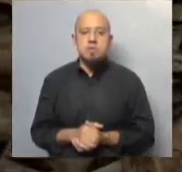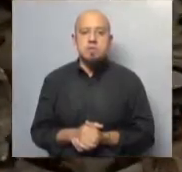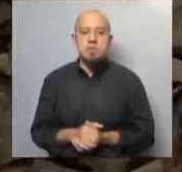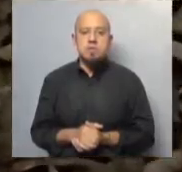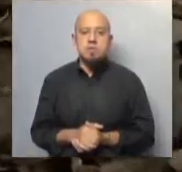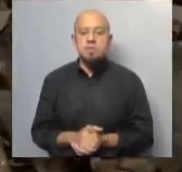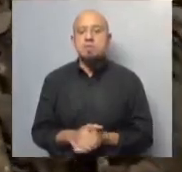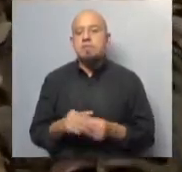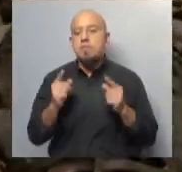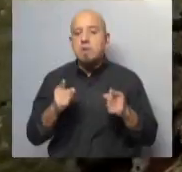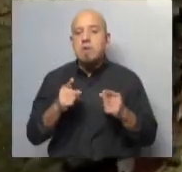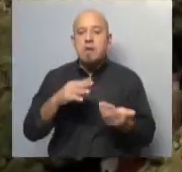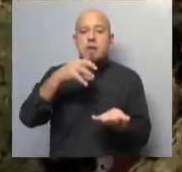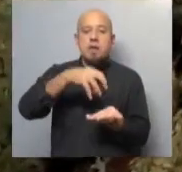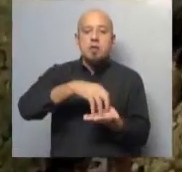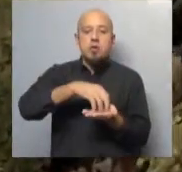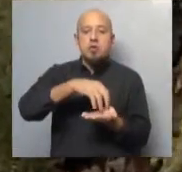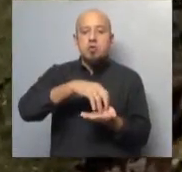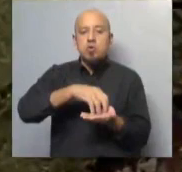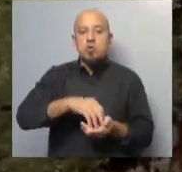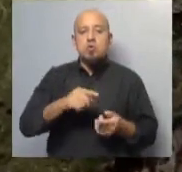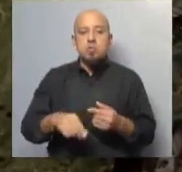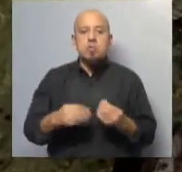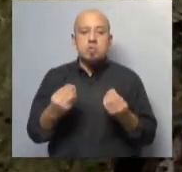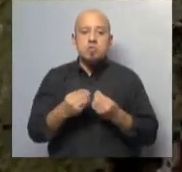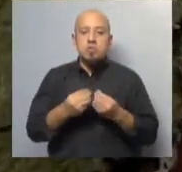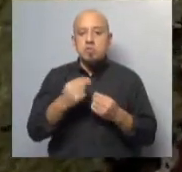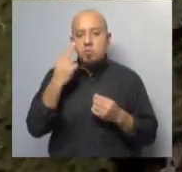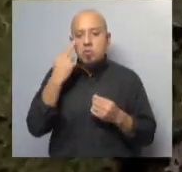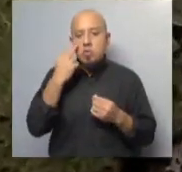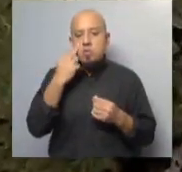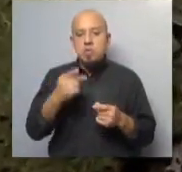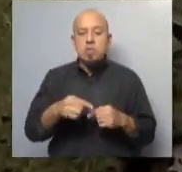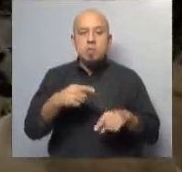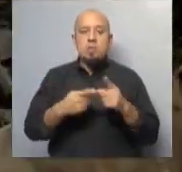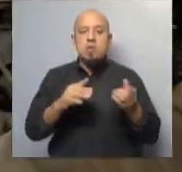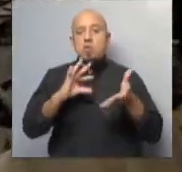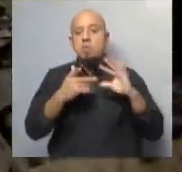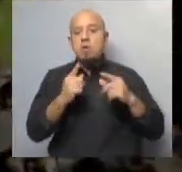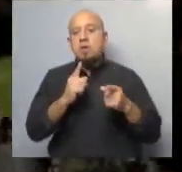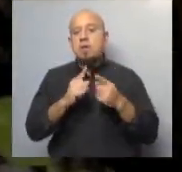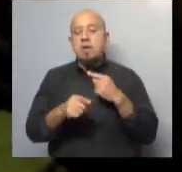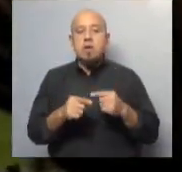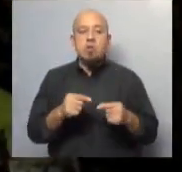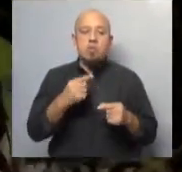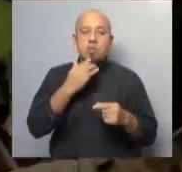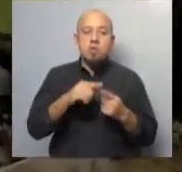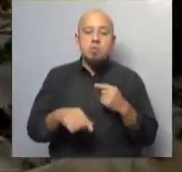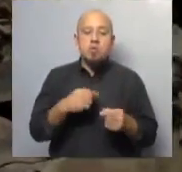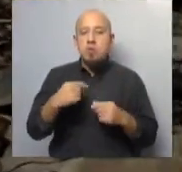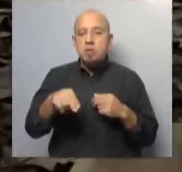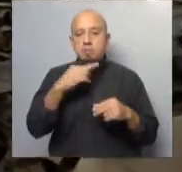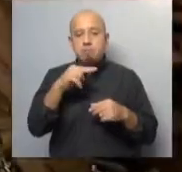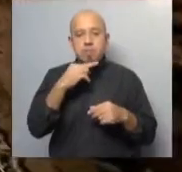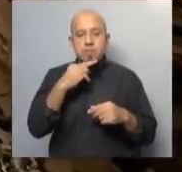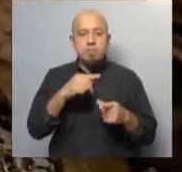Y bueno, ahí vemos los hongos posicionados para dar respuestas a un montón de problemas a nivel medioambientales. Hongos que pueden alimentarse de plástico,